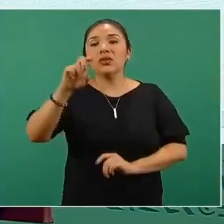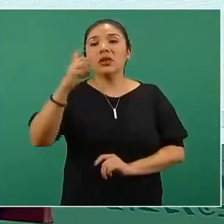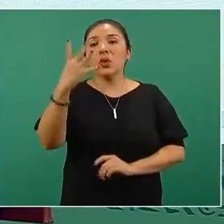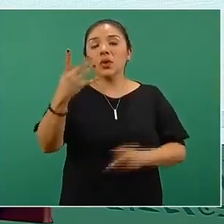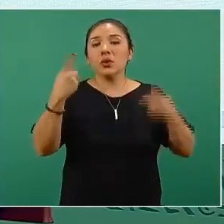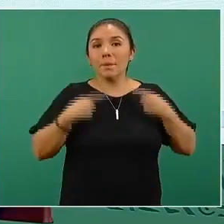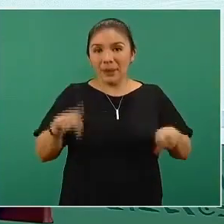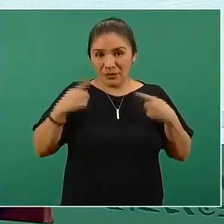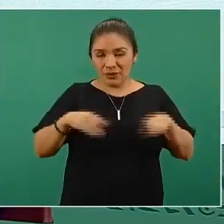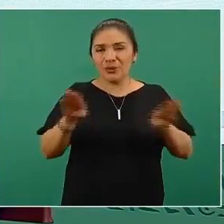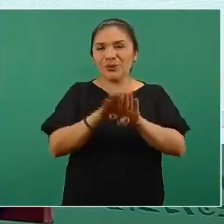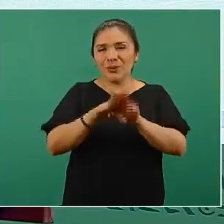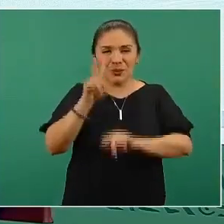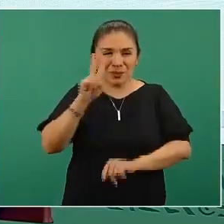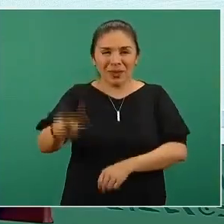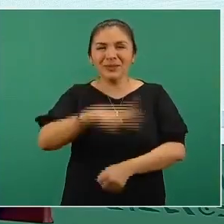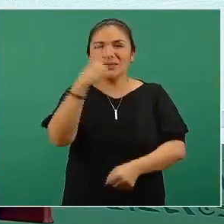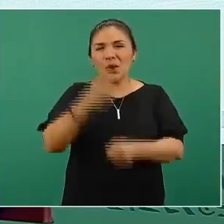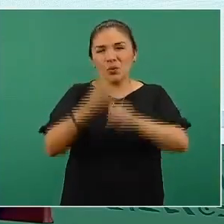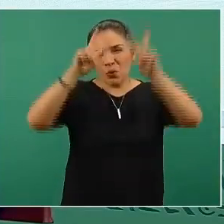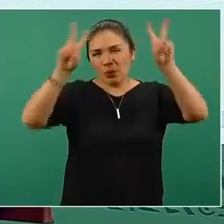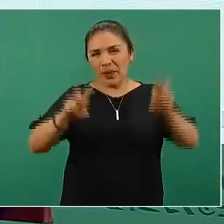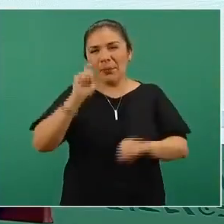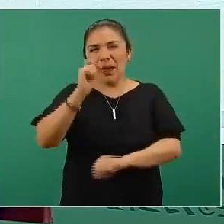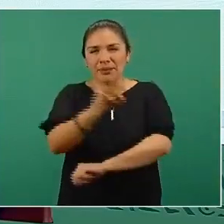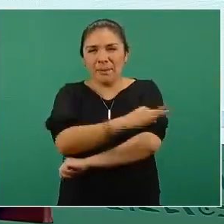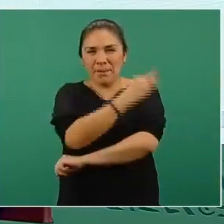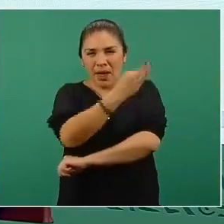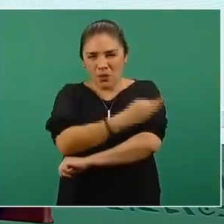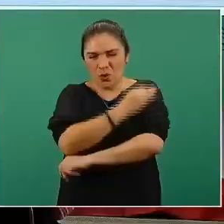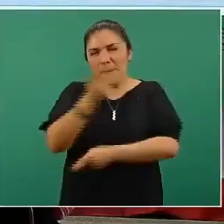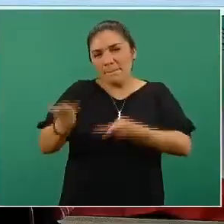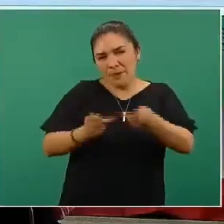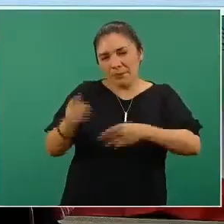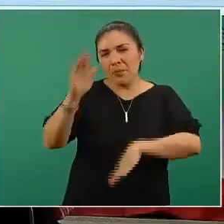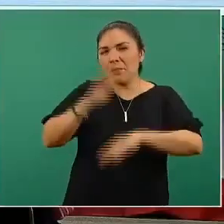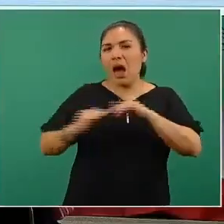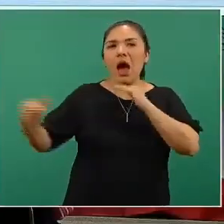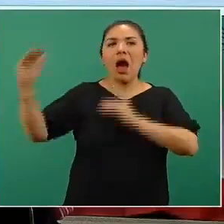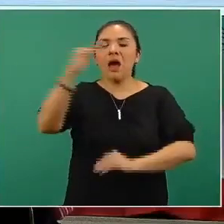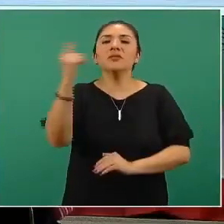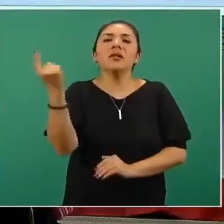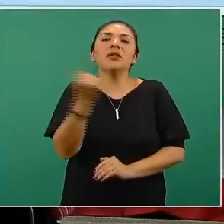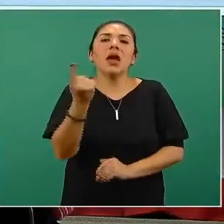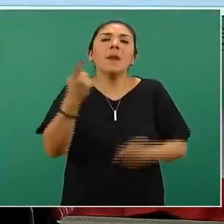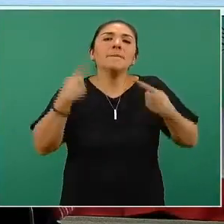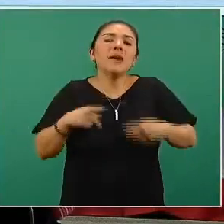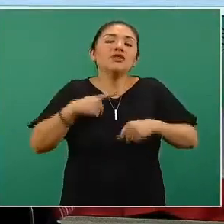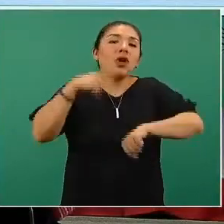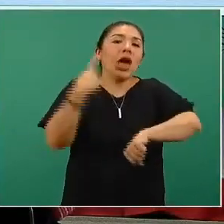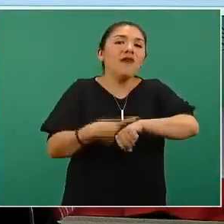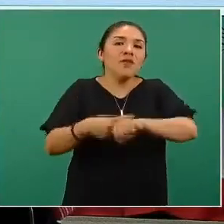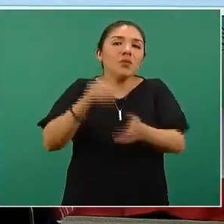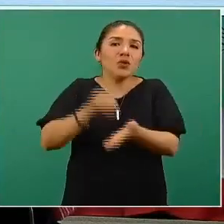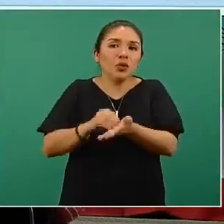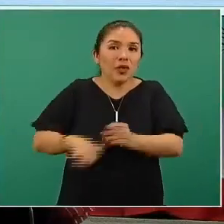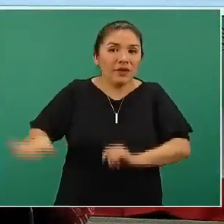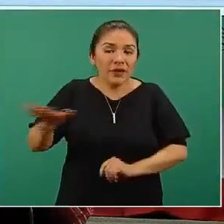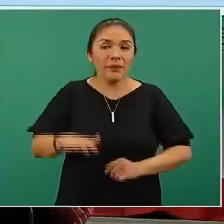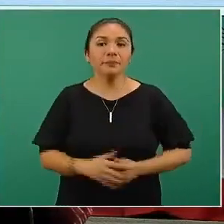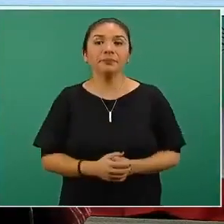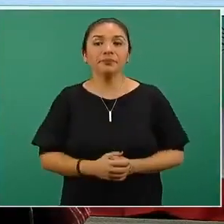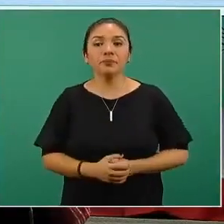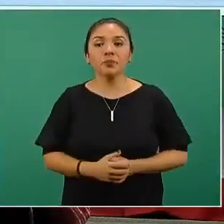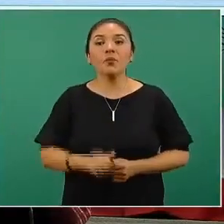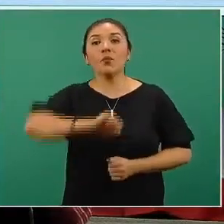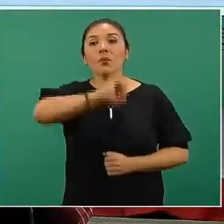603.134, como veremos en la segunda parte del informe, que está pues muy por arriba del número de casos activos. Y también